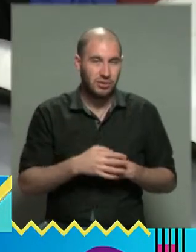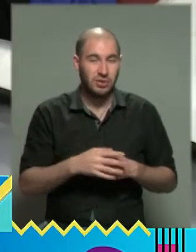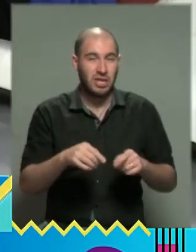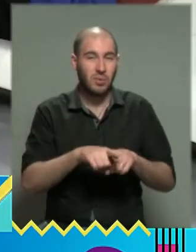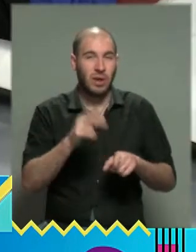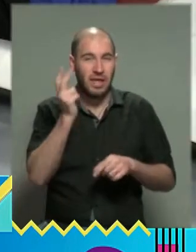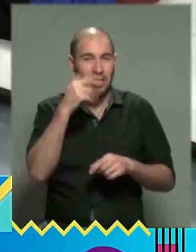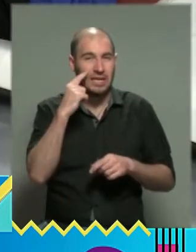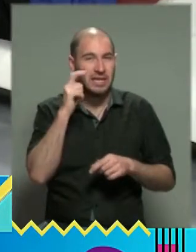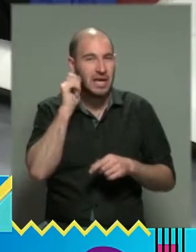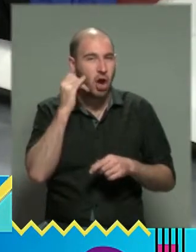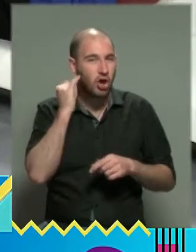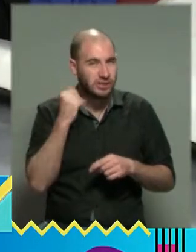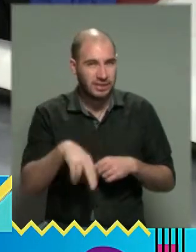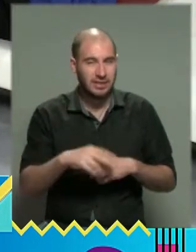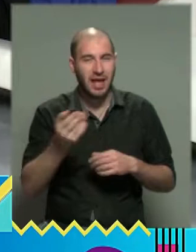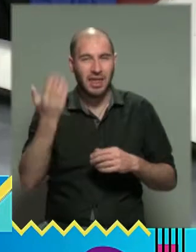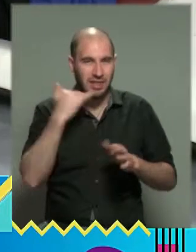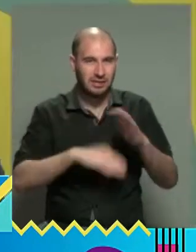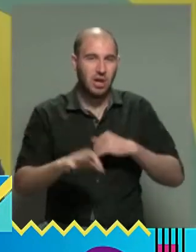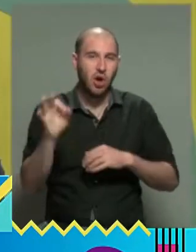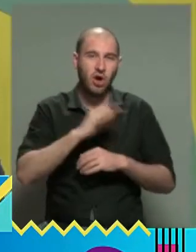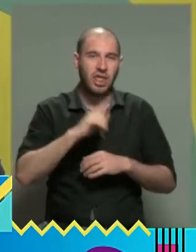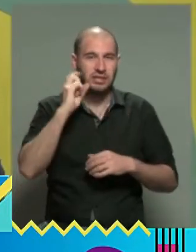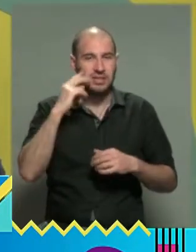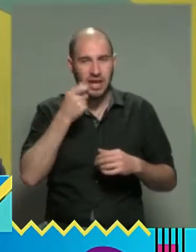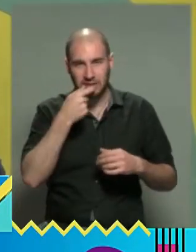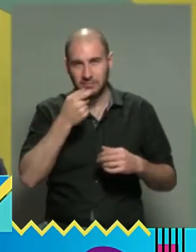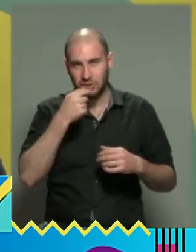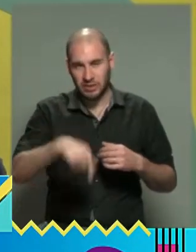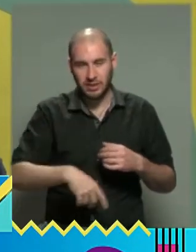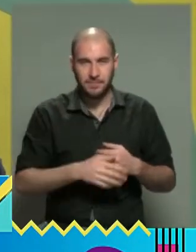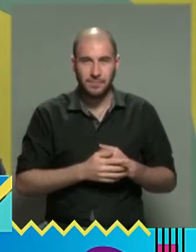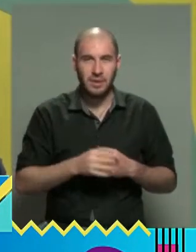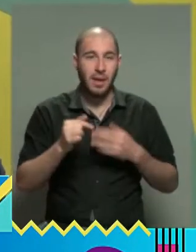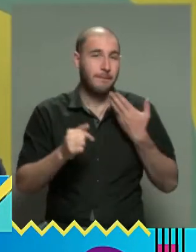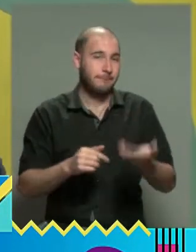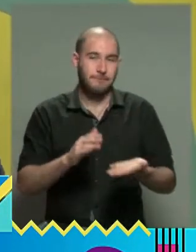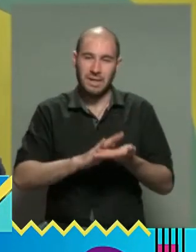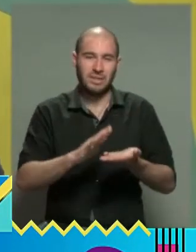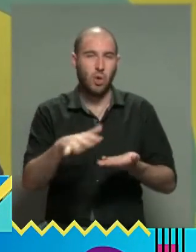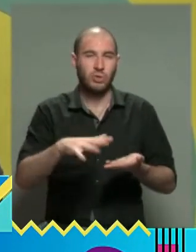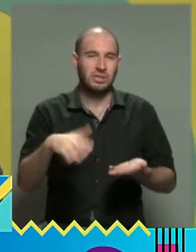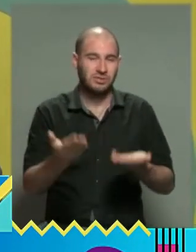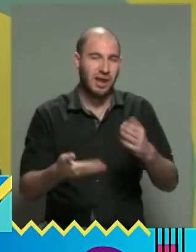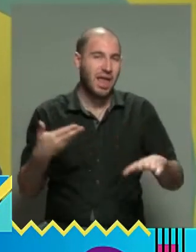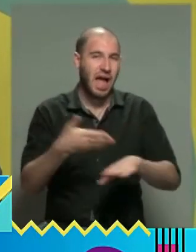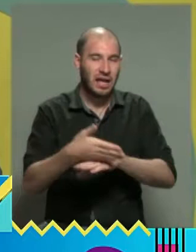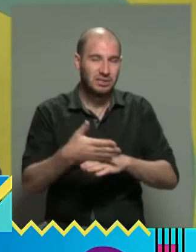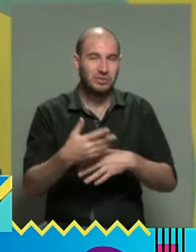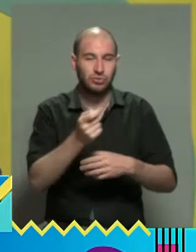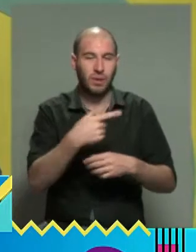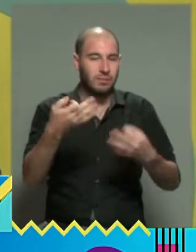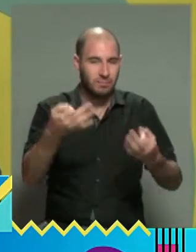el irigoyenismo en su momento, o el lencinismo en Mendoza. Sentó las bases de la justicia social, el acceso a un